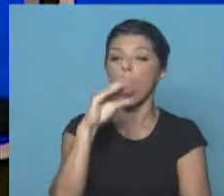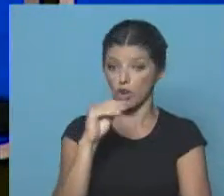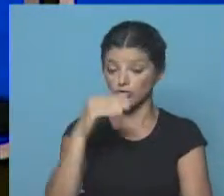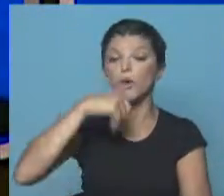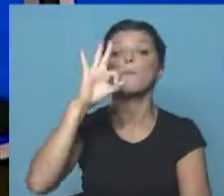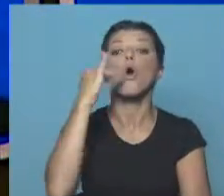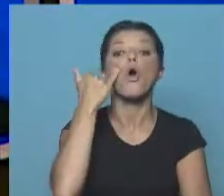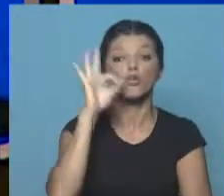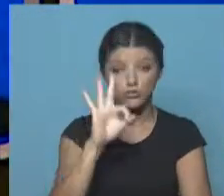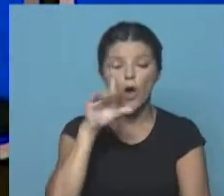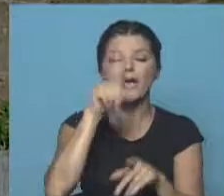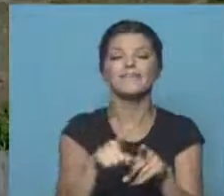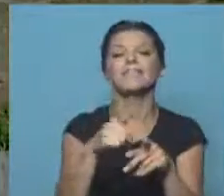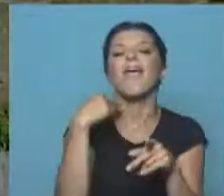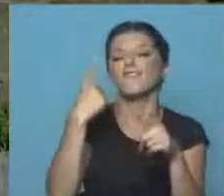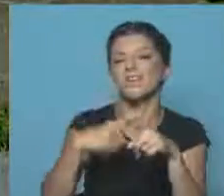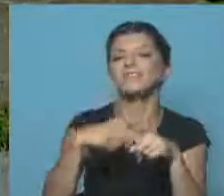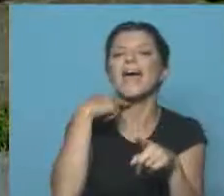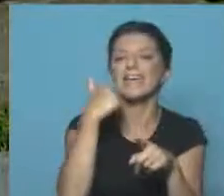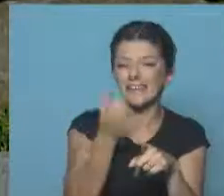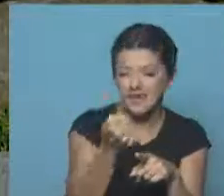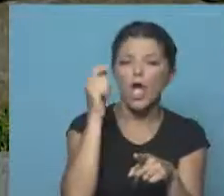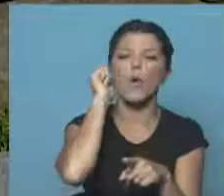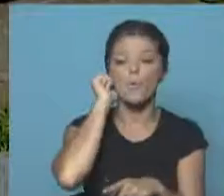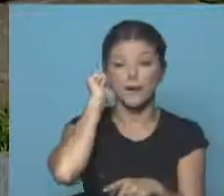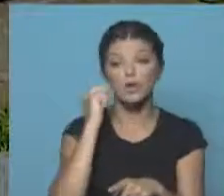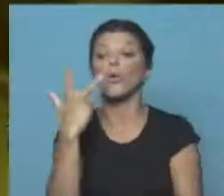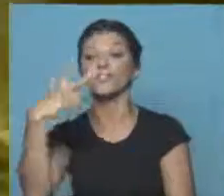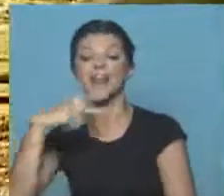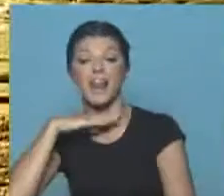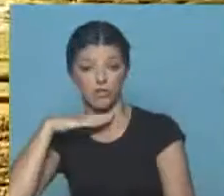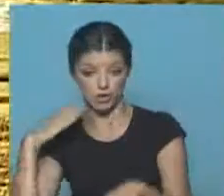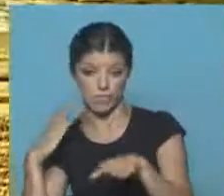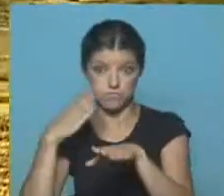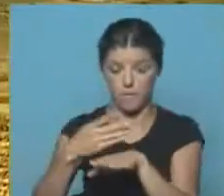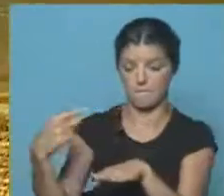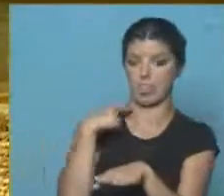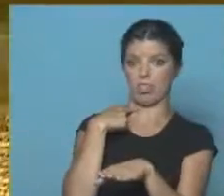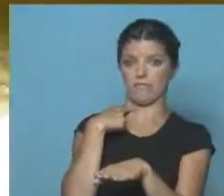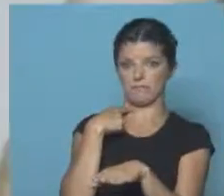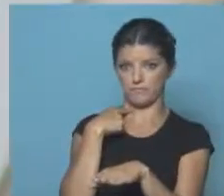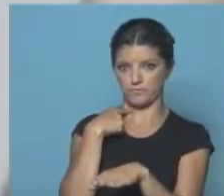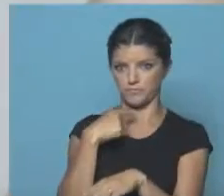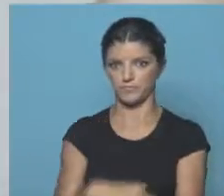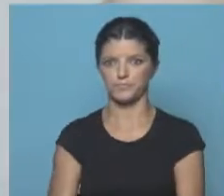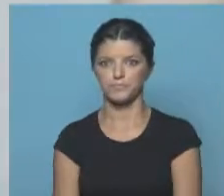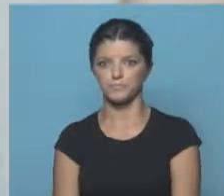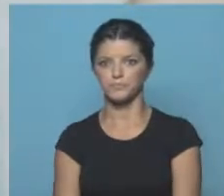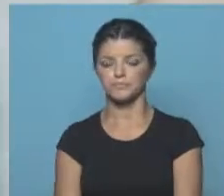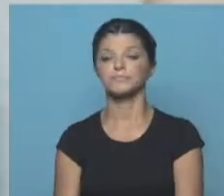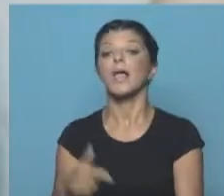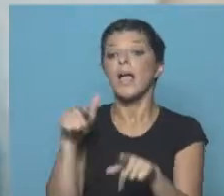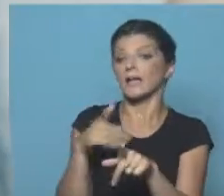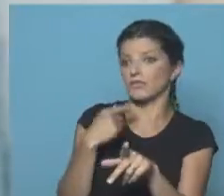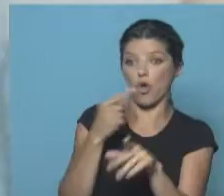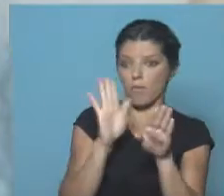años, celebraba el cumpleaños de una de sus hijas cuando fue abordado por 3 delincuentes al salir de su casa a despedir unos amigos. Encañonado, se negó a